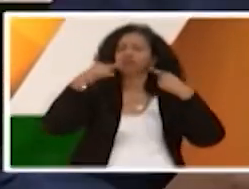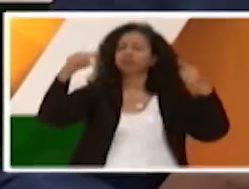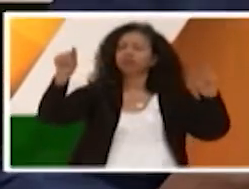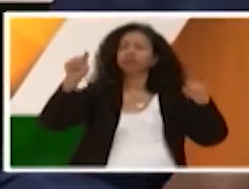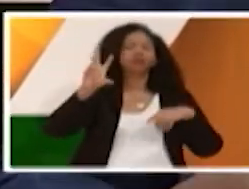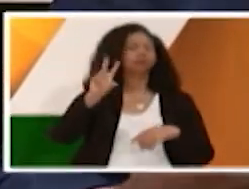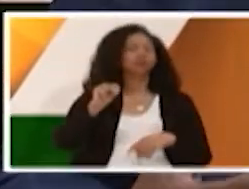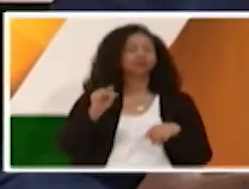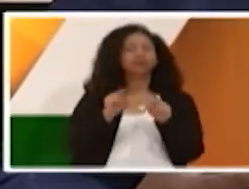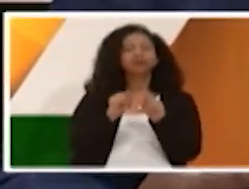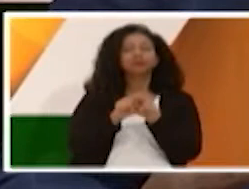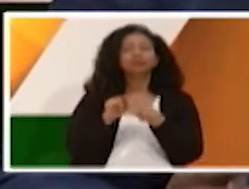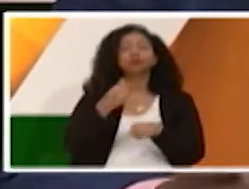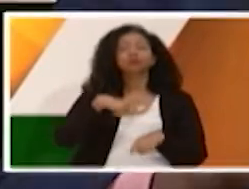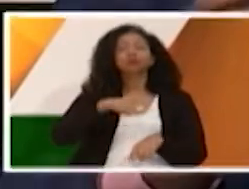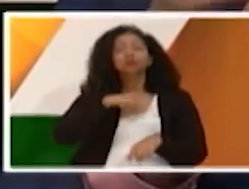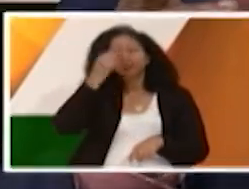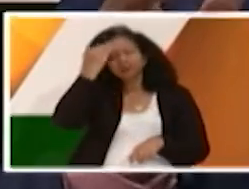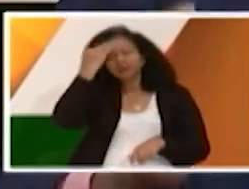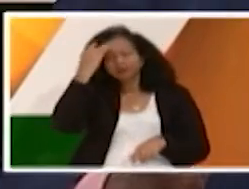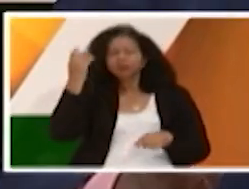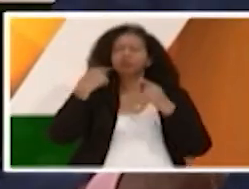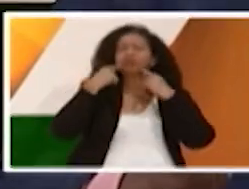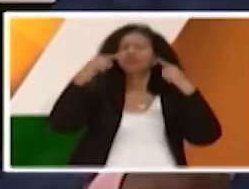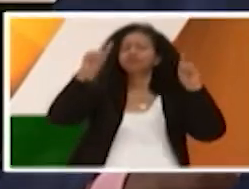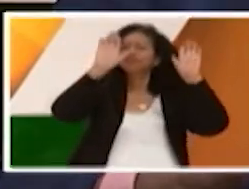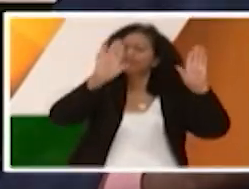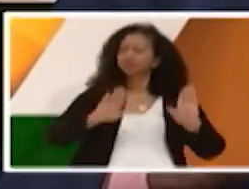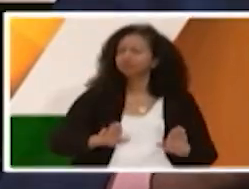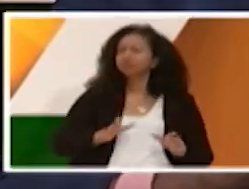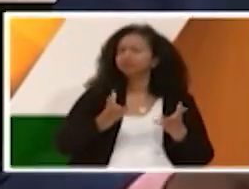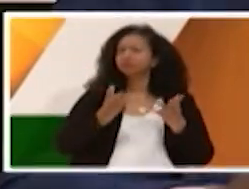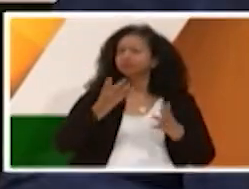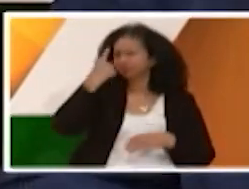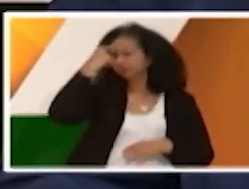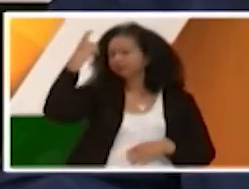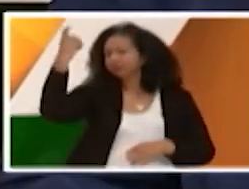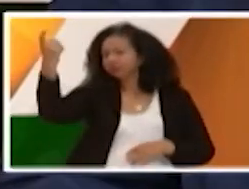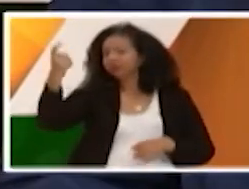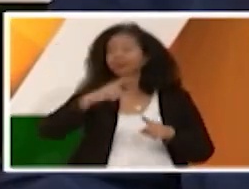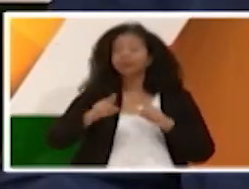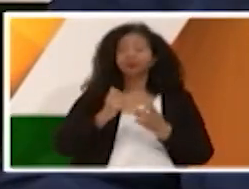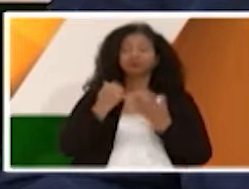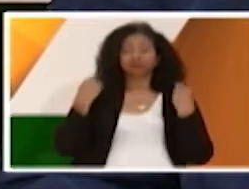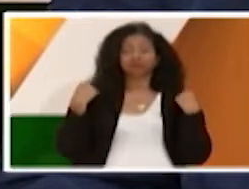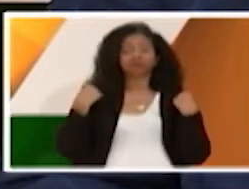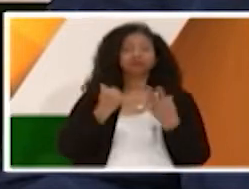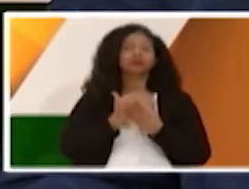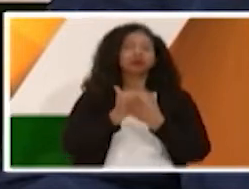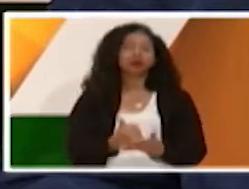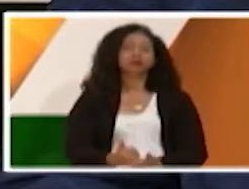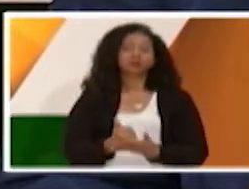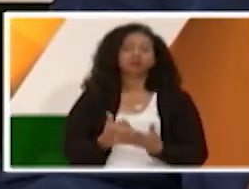tener superestrella en el deporte, pero sabemos que esa herramienta llamada deporte hoy en día es la medicina preventiva más importante